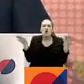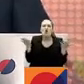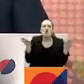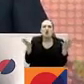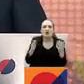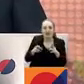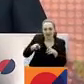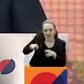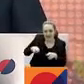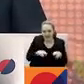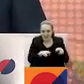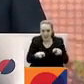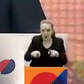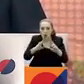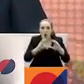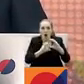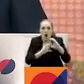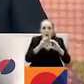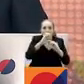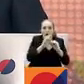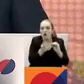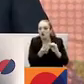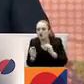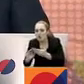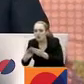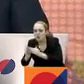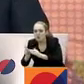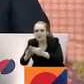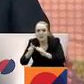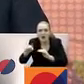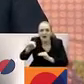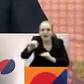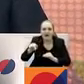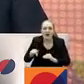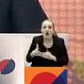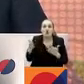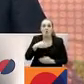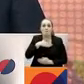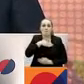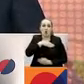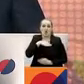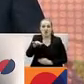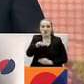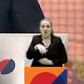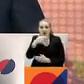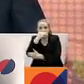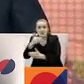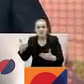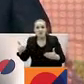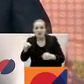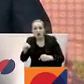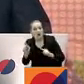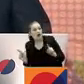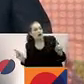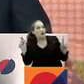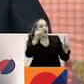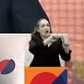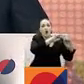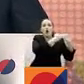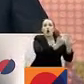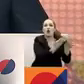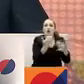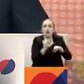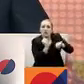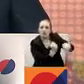río Cauca. Los niños del corregimiento Montequeira y Palo Bonito de Bolívar arriesgan todos los días sus vidas para tratar de llegar a sus